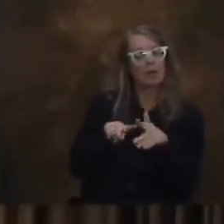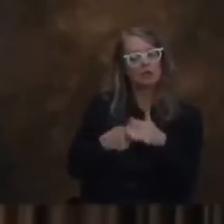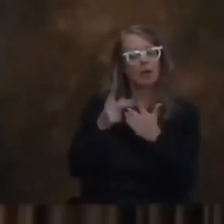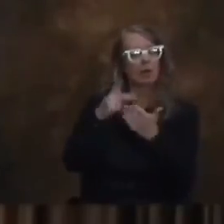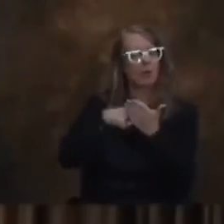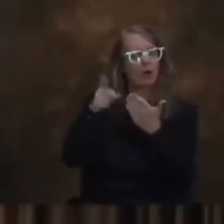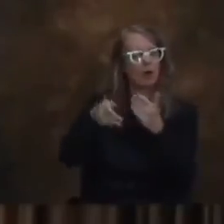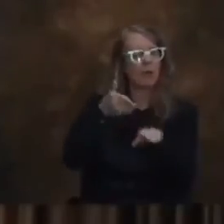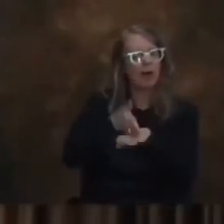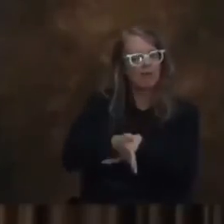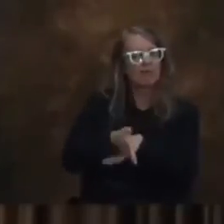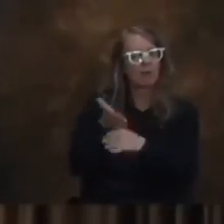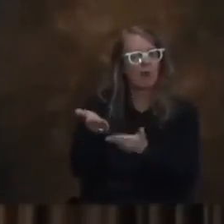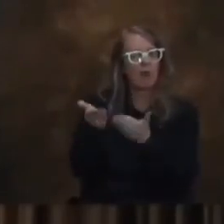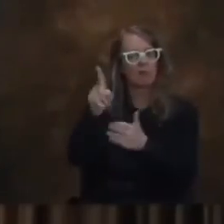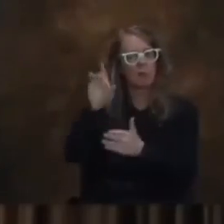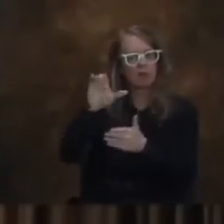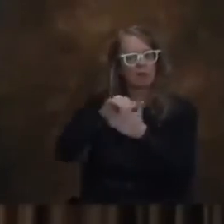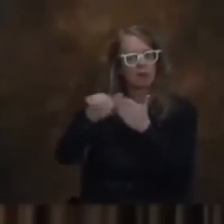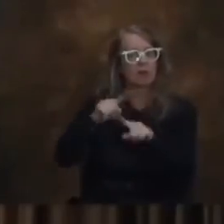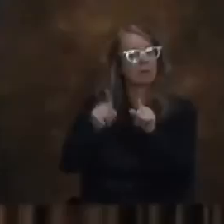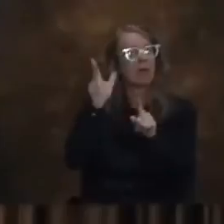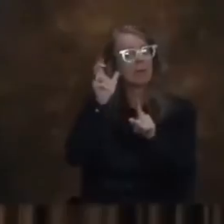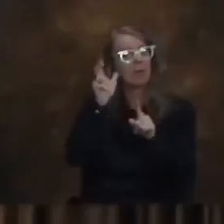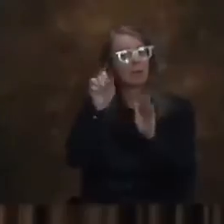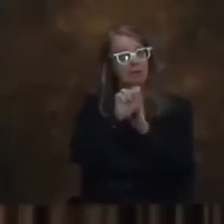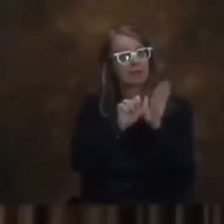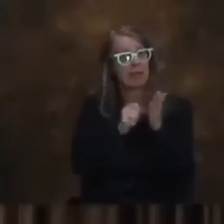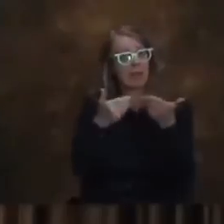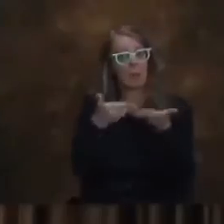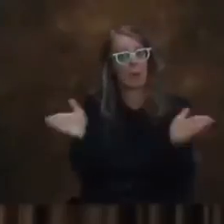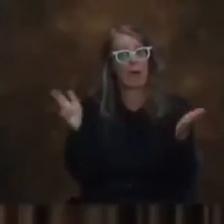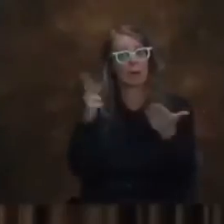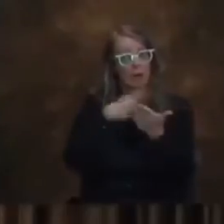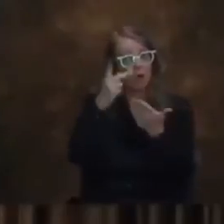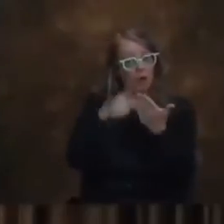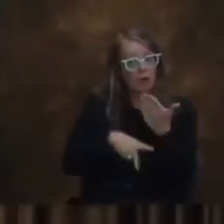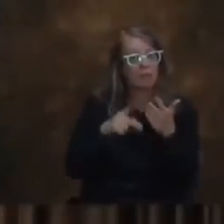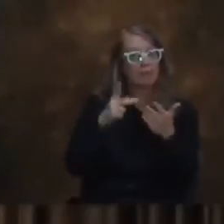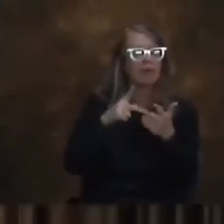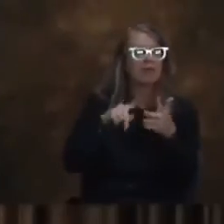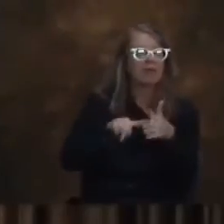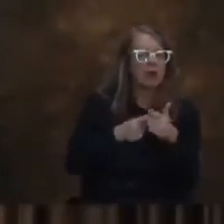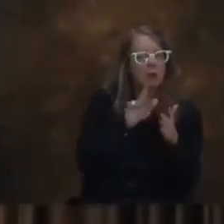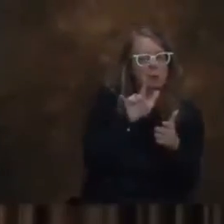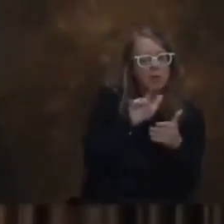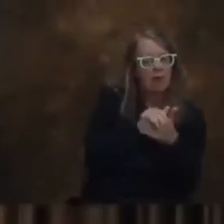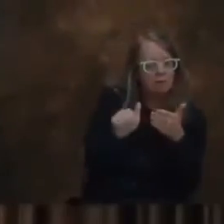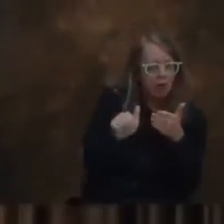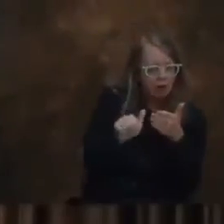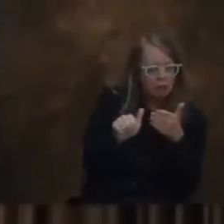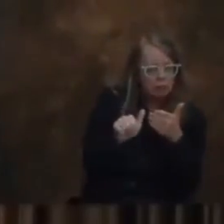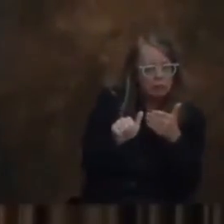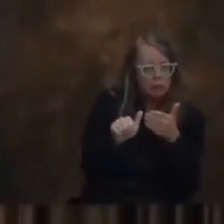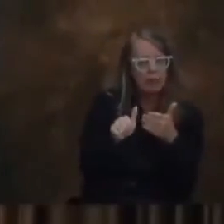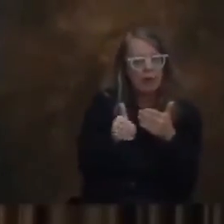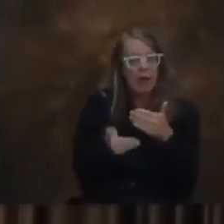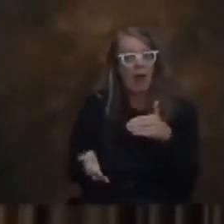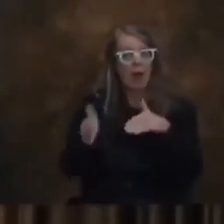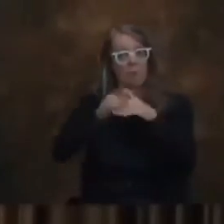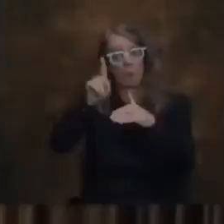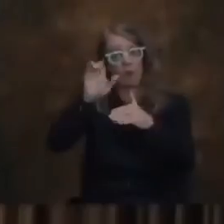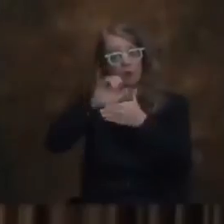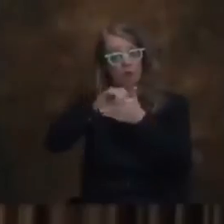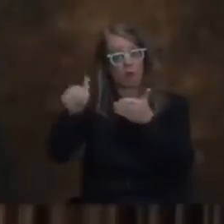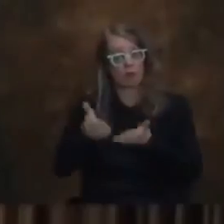a 100 dólares lo que lo que hemos visto es que cuando el números cambio de 25 dólares